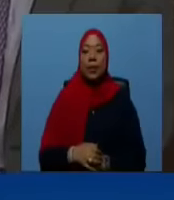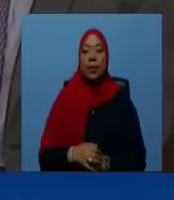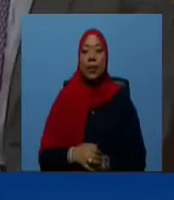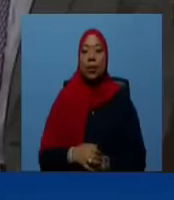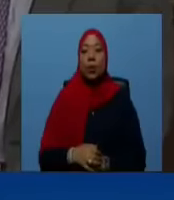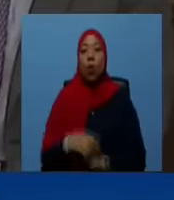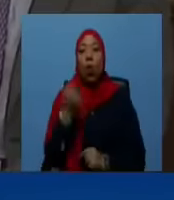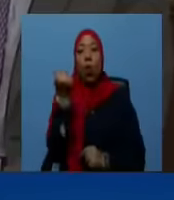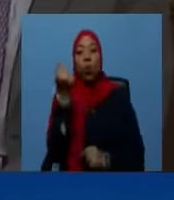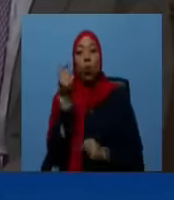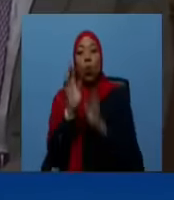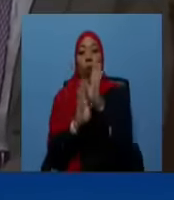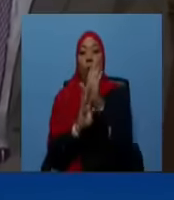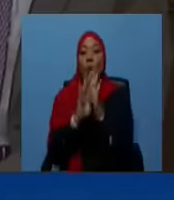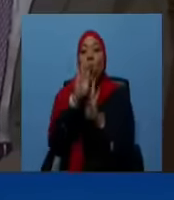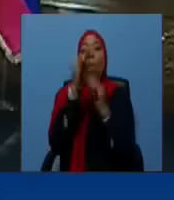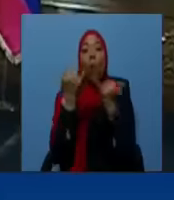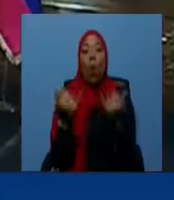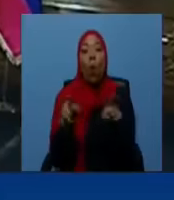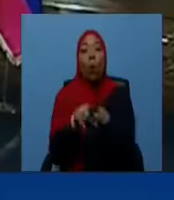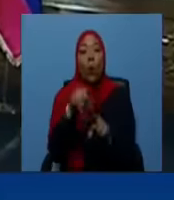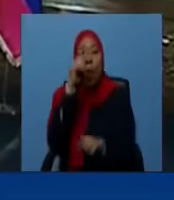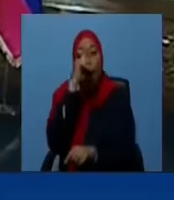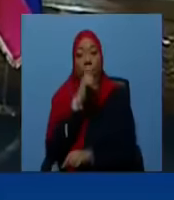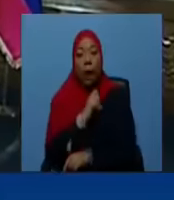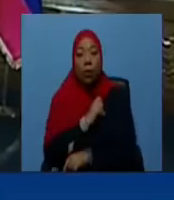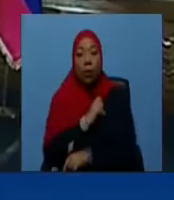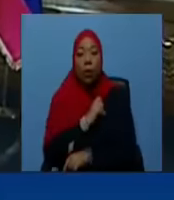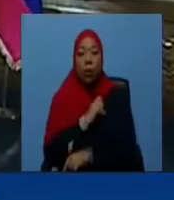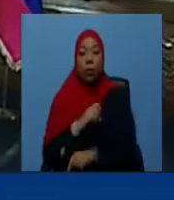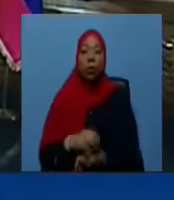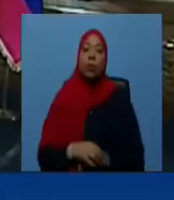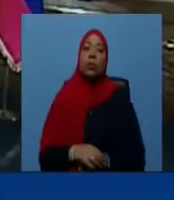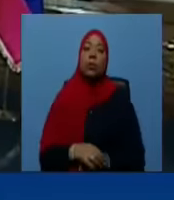El crecimiento económico de este año